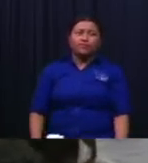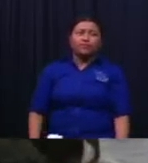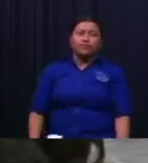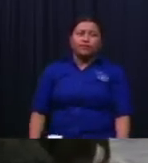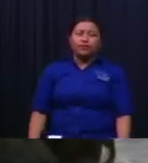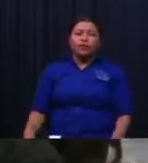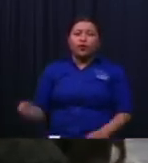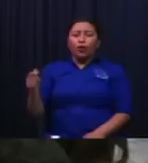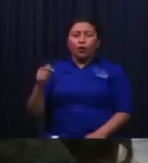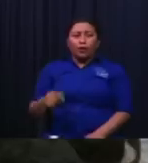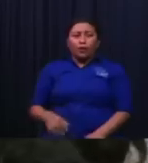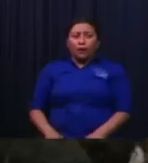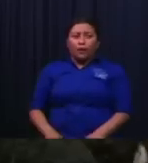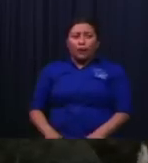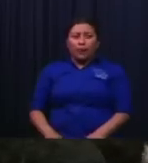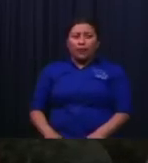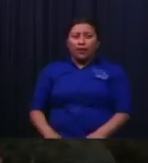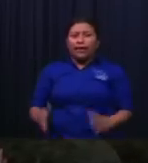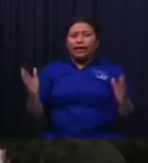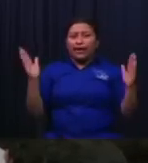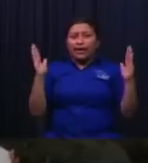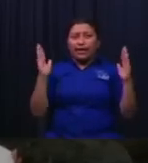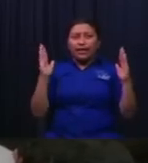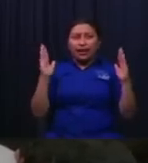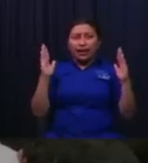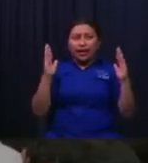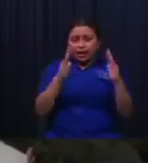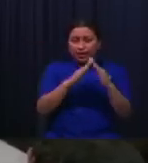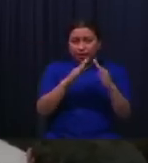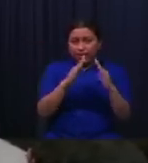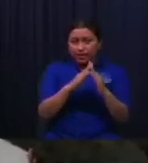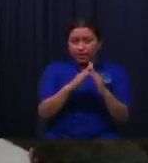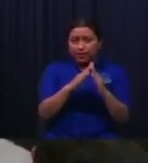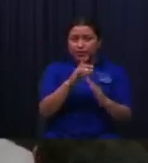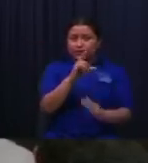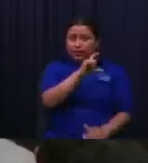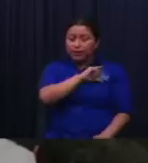mundo. En casas, en hogares cristianos.